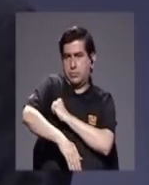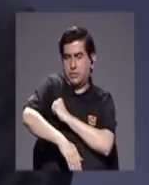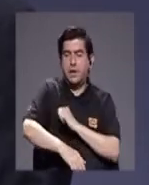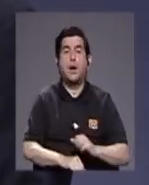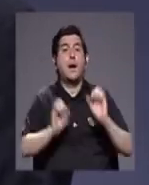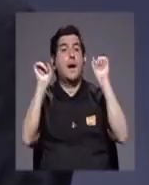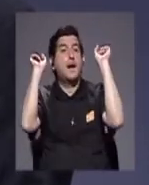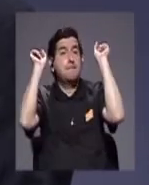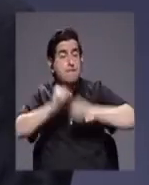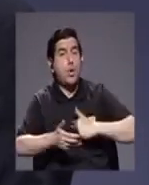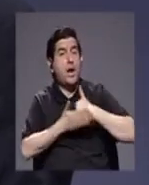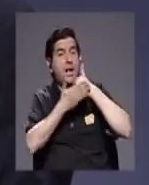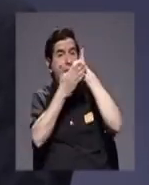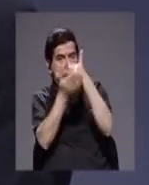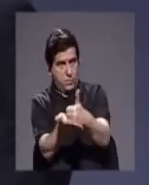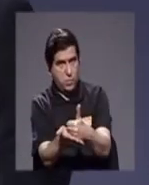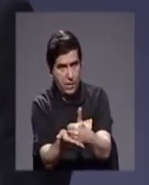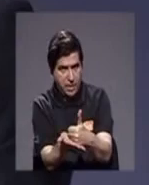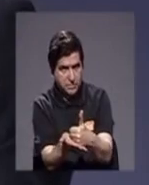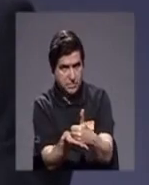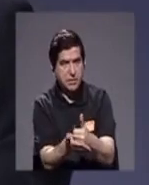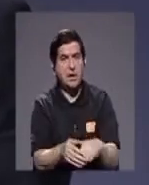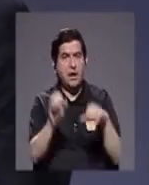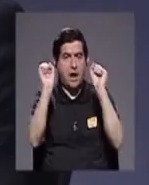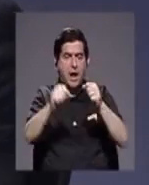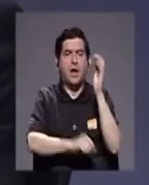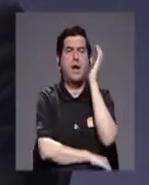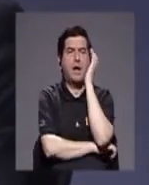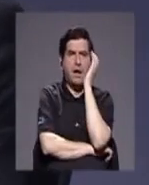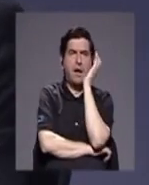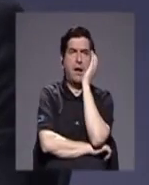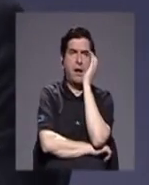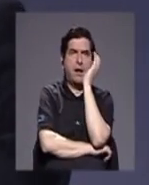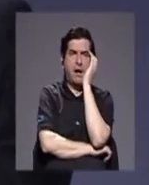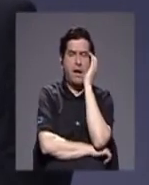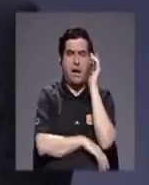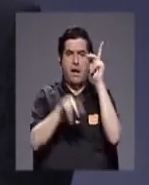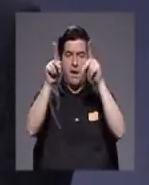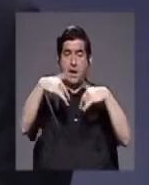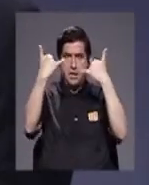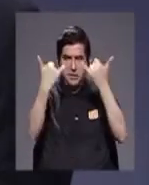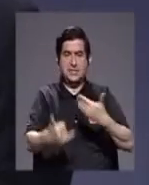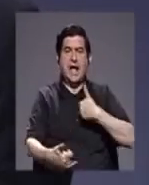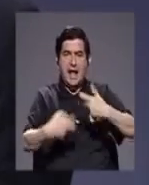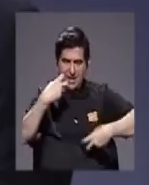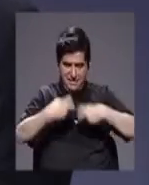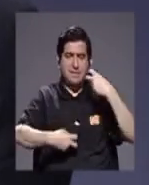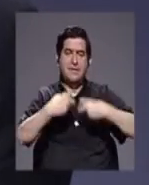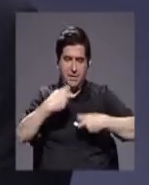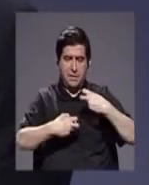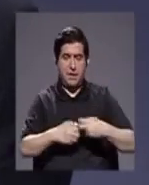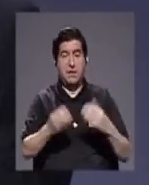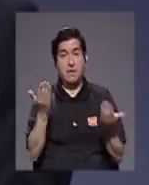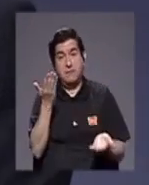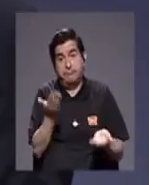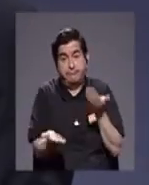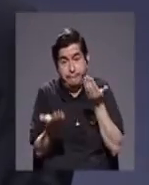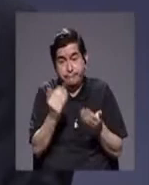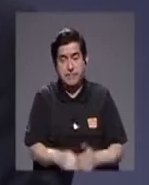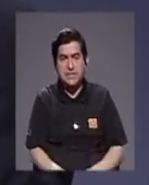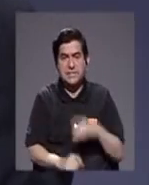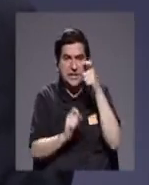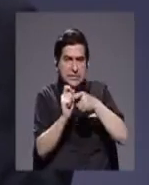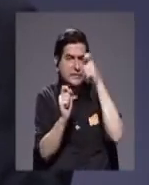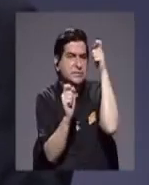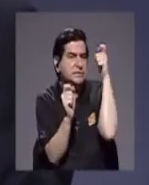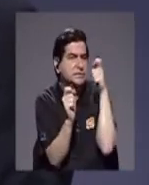realmente podrían ayudar muchísimo a generar esa conciencia en el paciente ya cuando tiene un problema pues mucho más